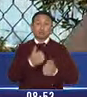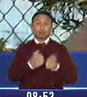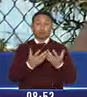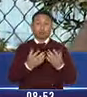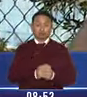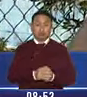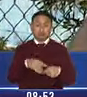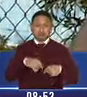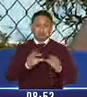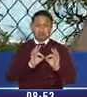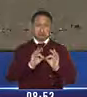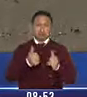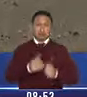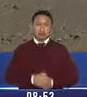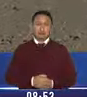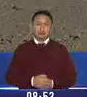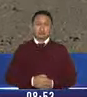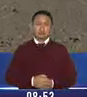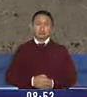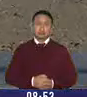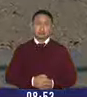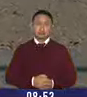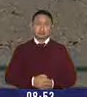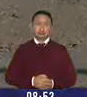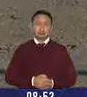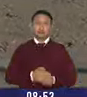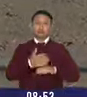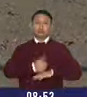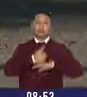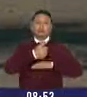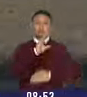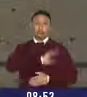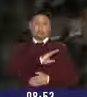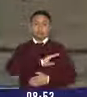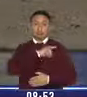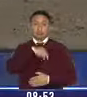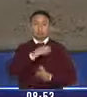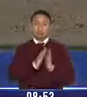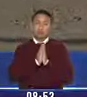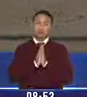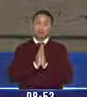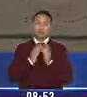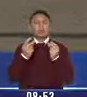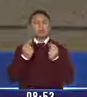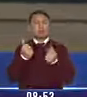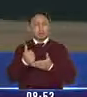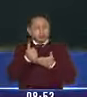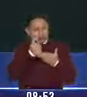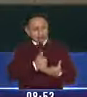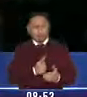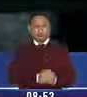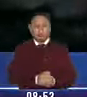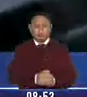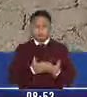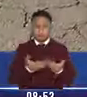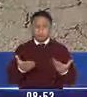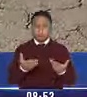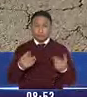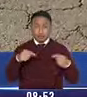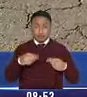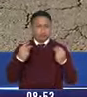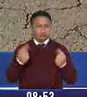sí arreglaron, sí está bien ya. Hacen un llamado a las entidades municipales para que las peticiones sean atendidas a tiempo y que las obras se ejecuten